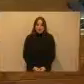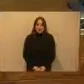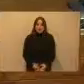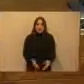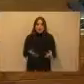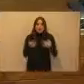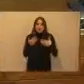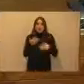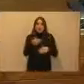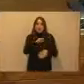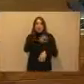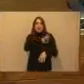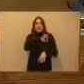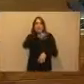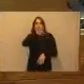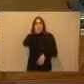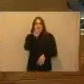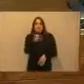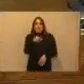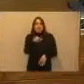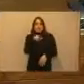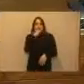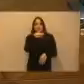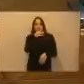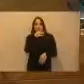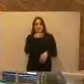Gracias, señor Ripa. Tiene la palabra el Consejo de Gobierno.